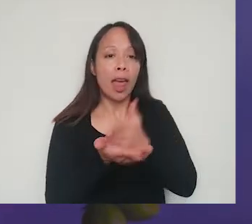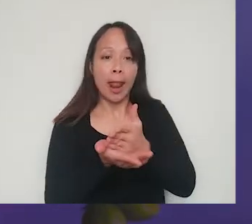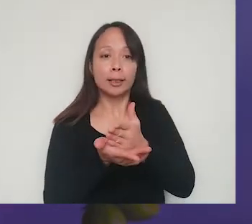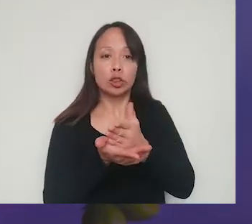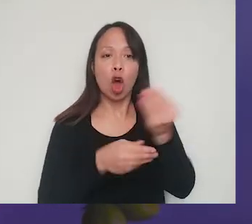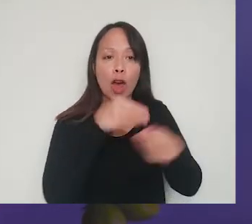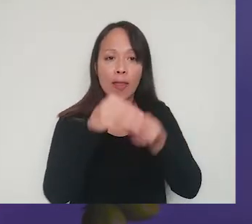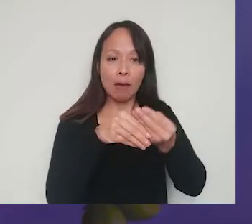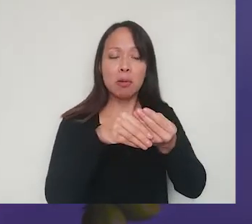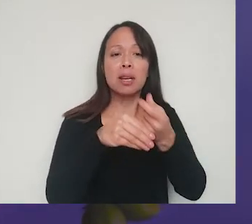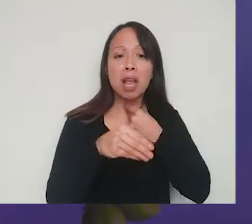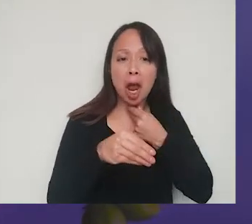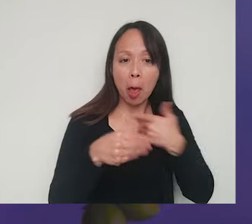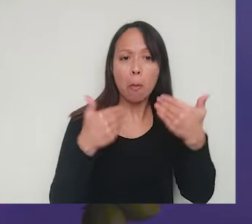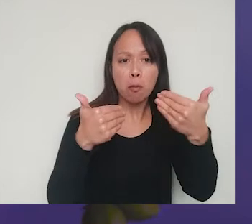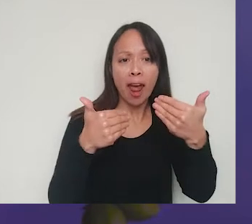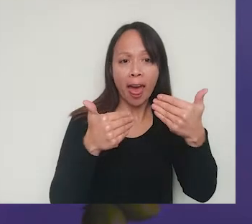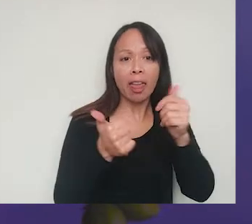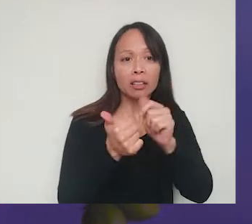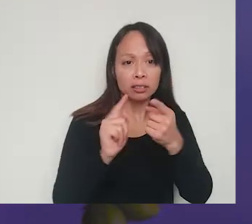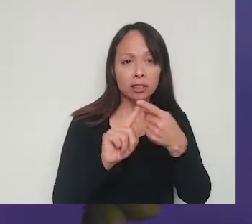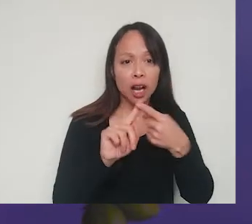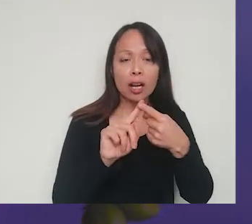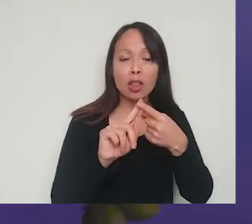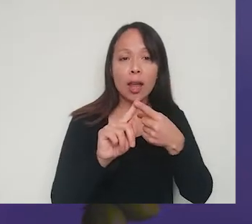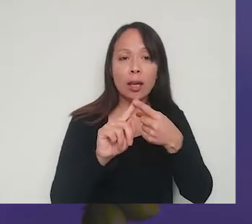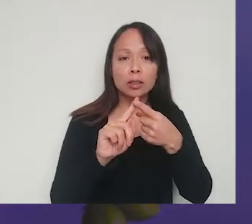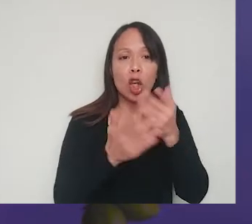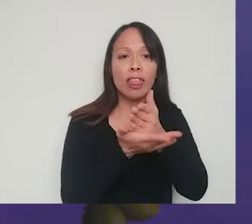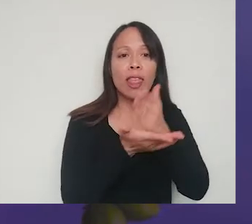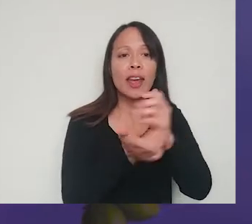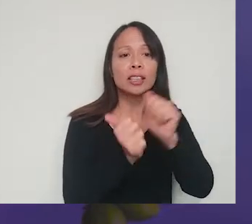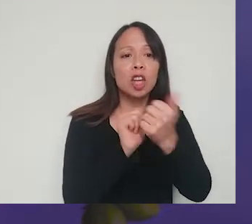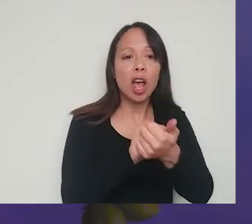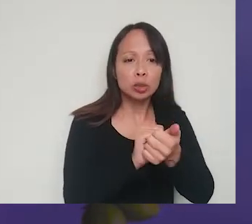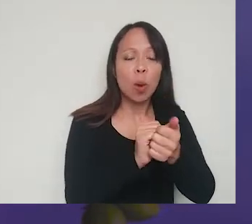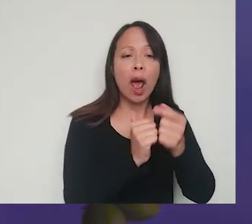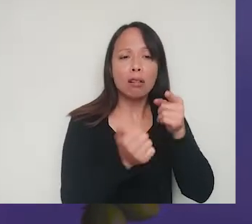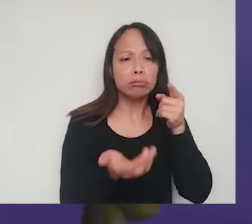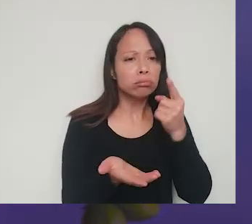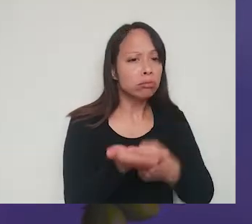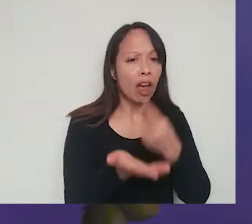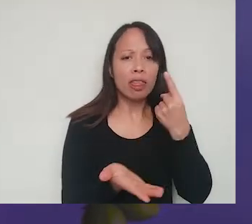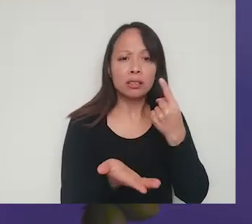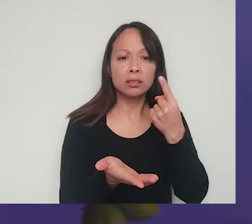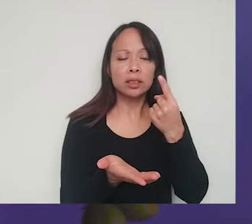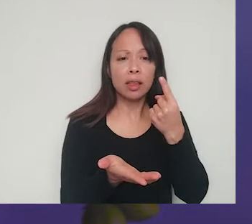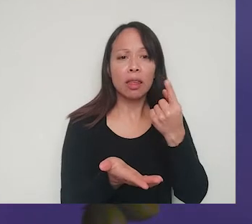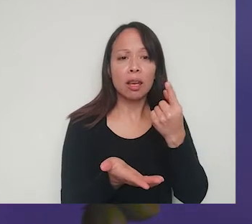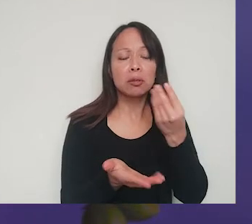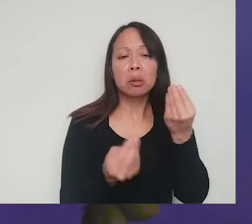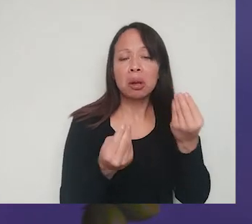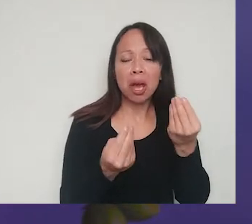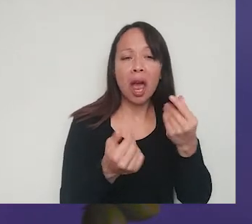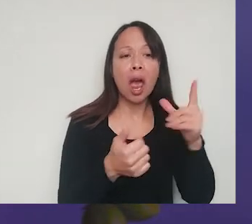una familia por parte de los progenitores, que se encuentra íntimamente vinculado con el derecho a la intimidad y a la autodeterminación. A tal